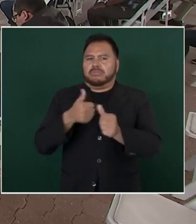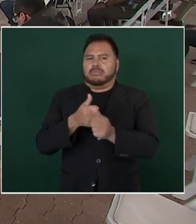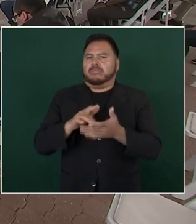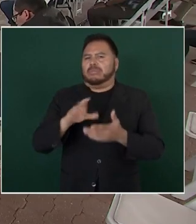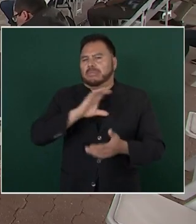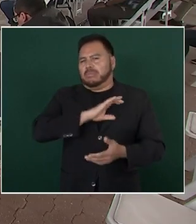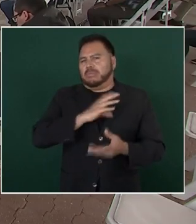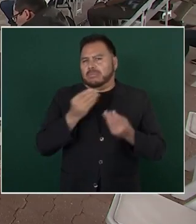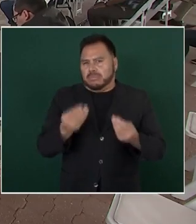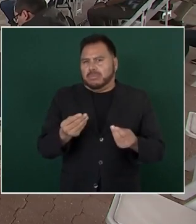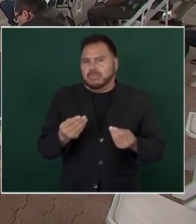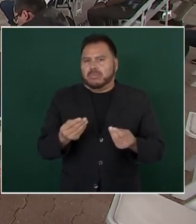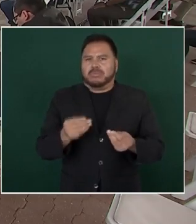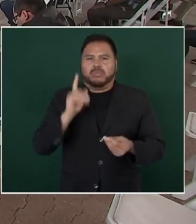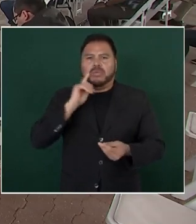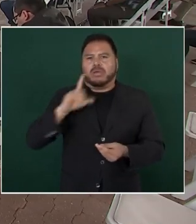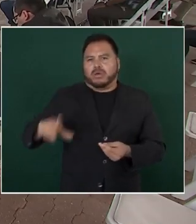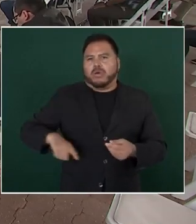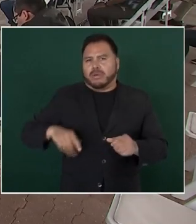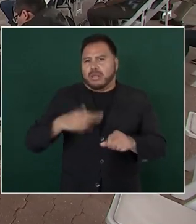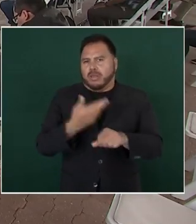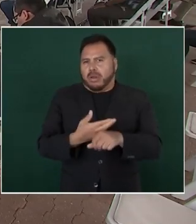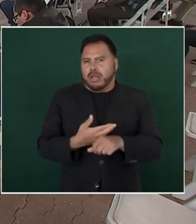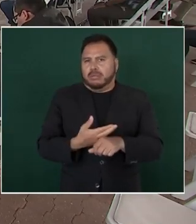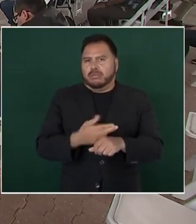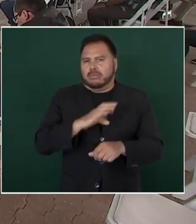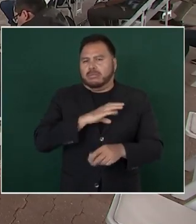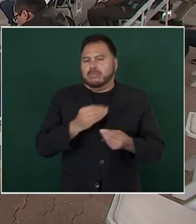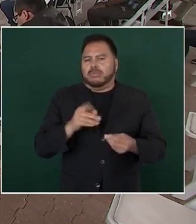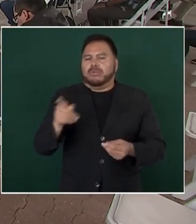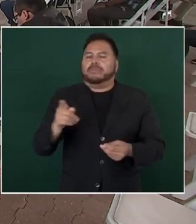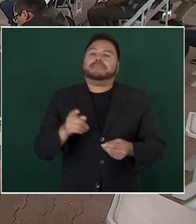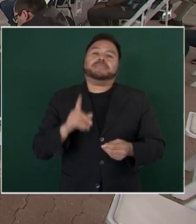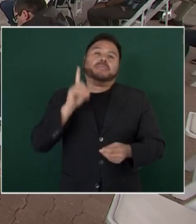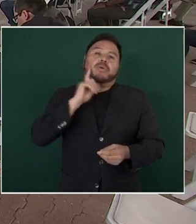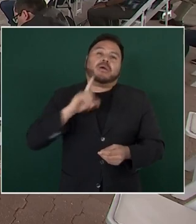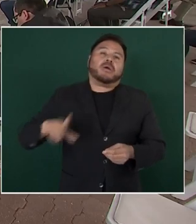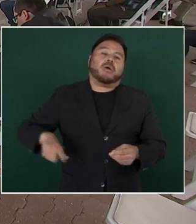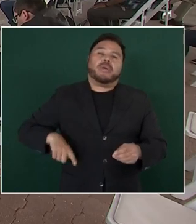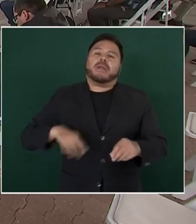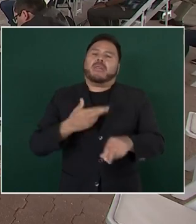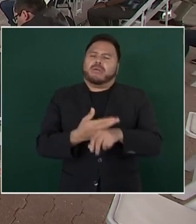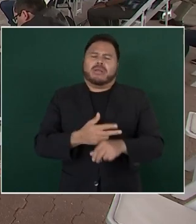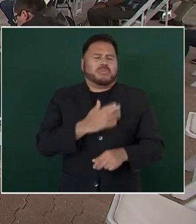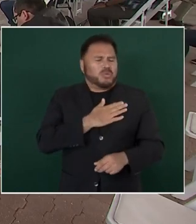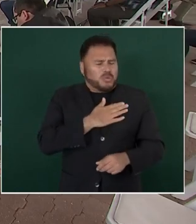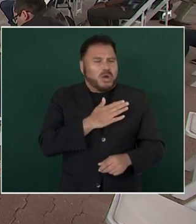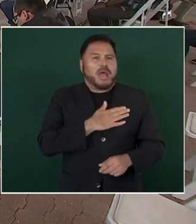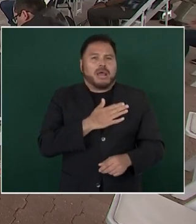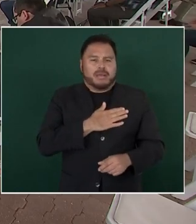queremos mucho a la gobernadora. Ella es muy buena,